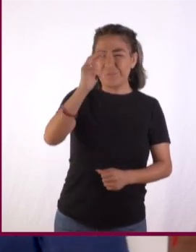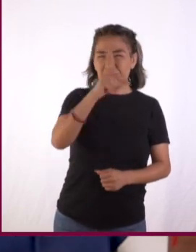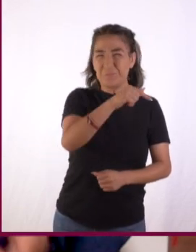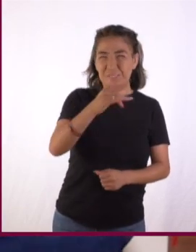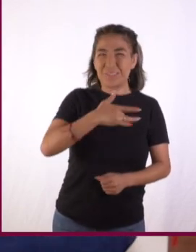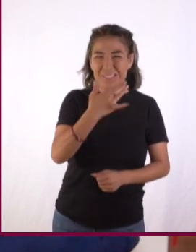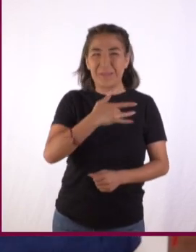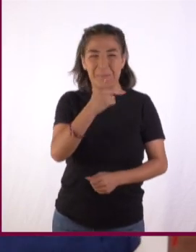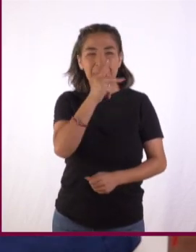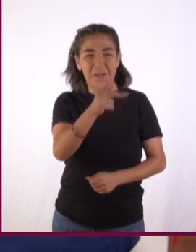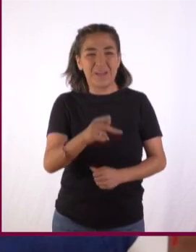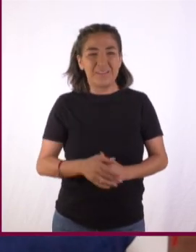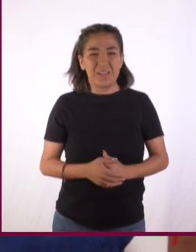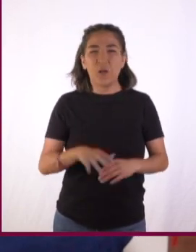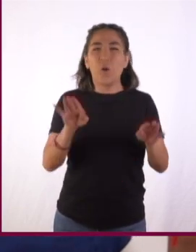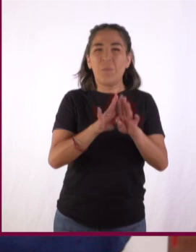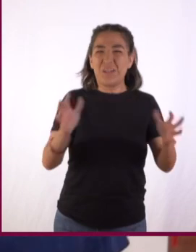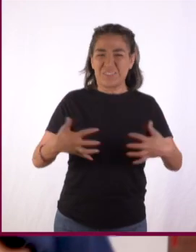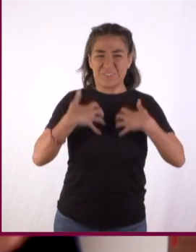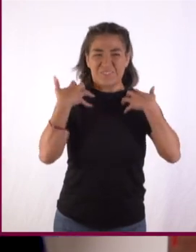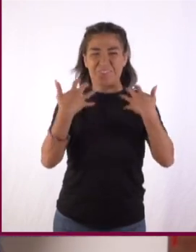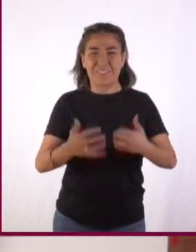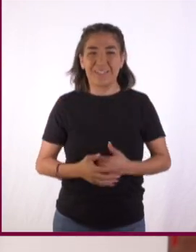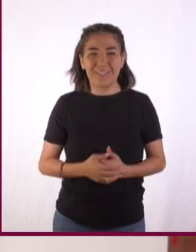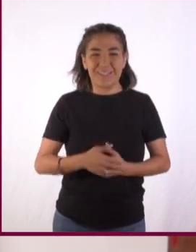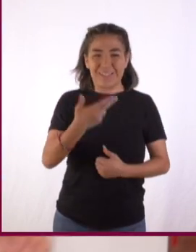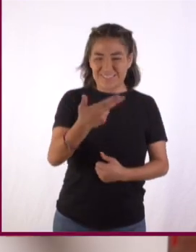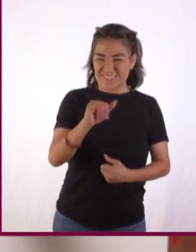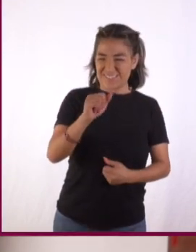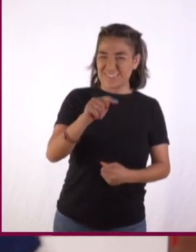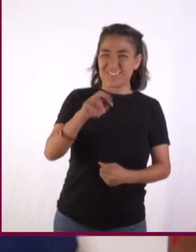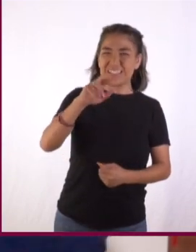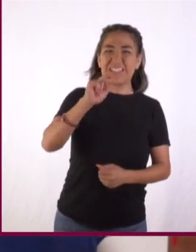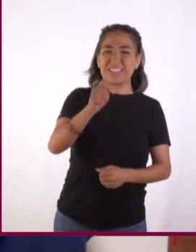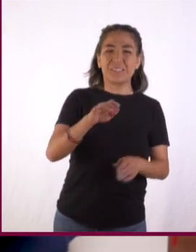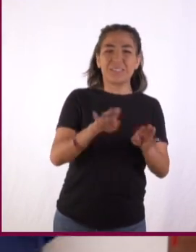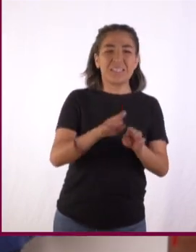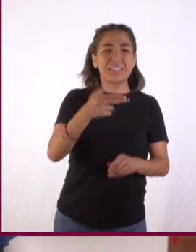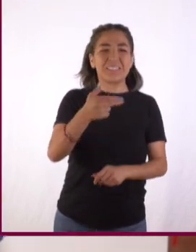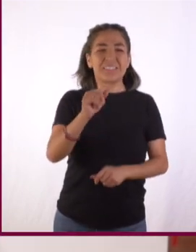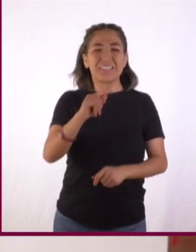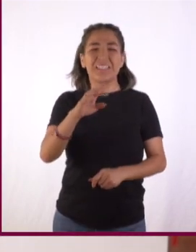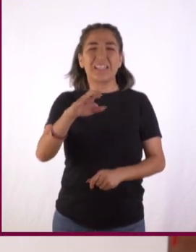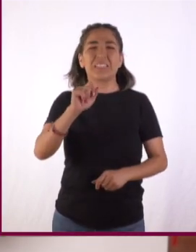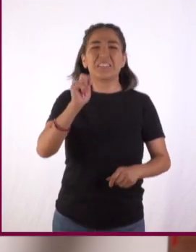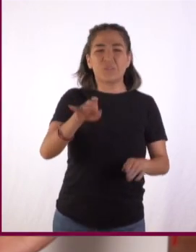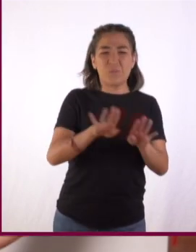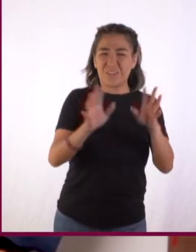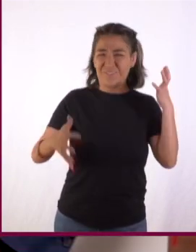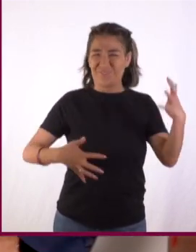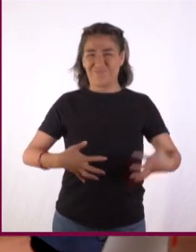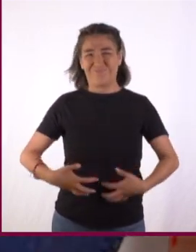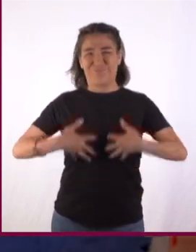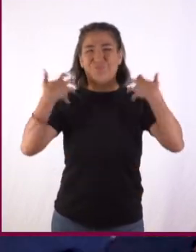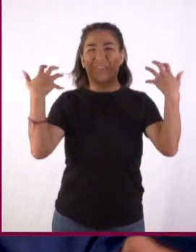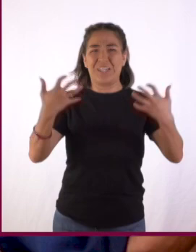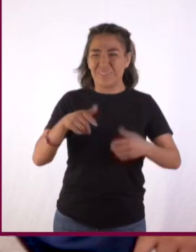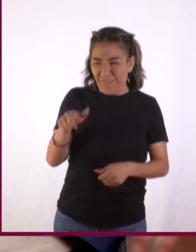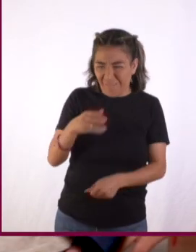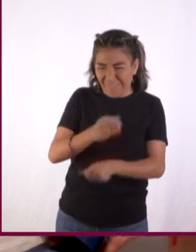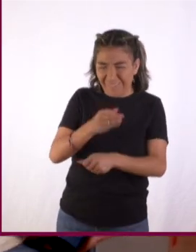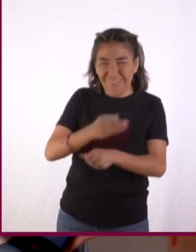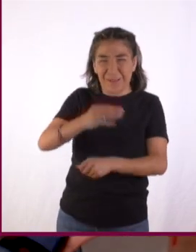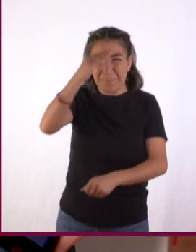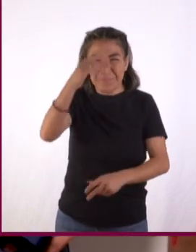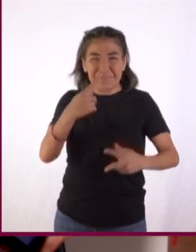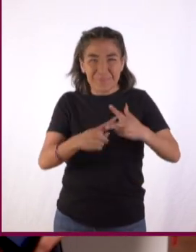Histéresis. Me suena familiar. ¿Tiene algo que ver con histeria? Histeria, Lismara, ¿por qué habríamos de hablar de la histeria en el programa de